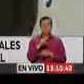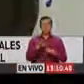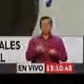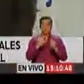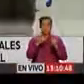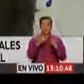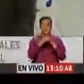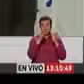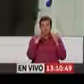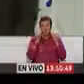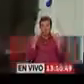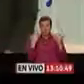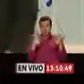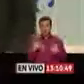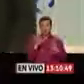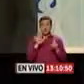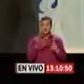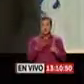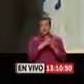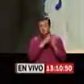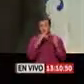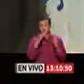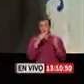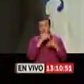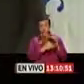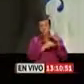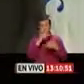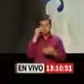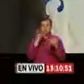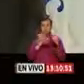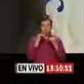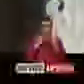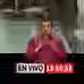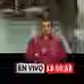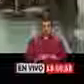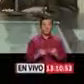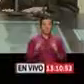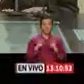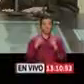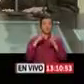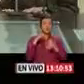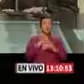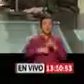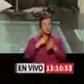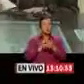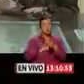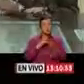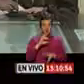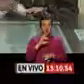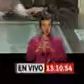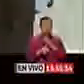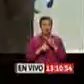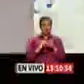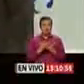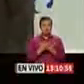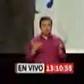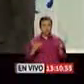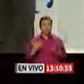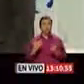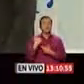en funciones, durante los cuales se iniciaron varios procesos judiciales en el marco de la lucha contra la corrupción, que